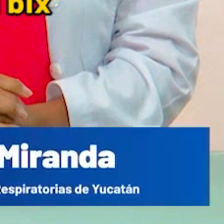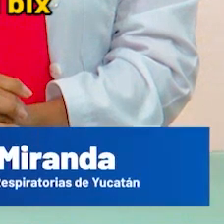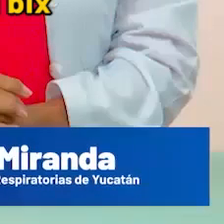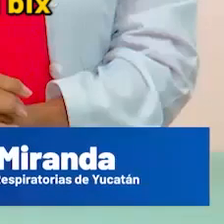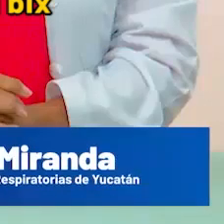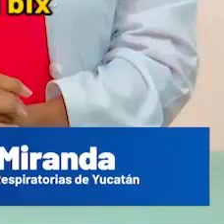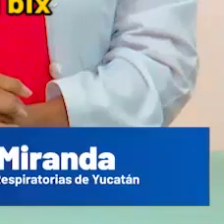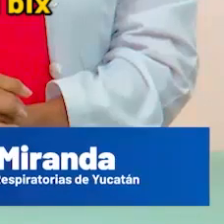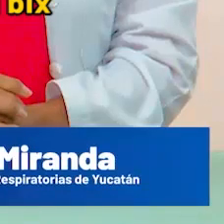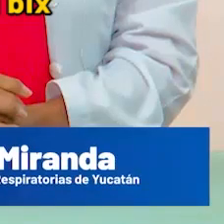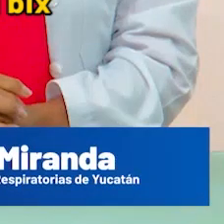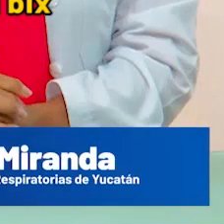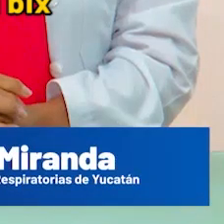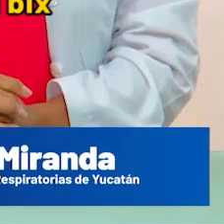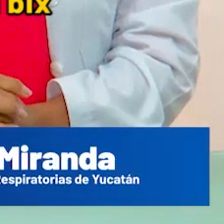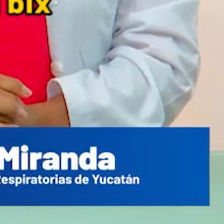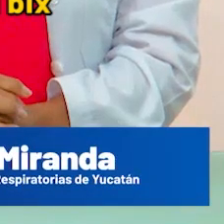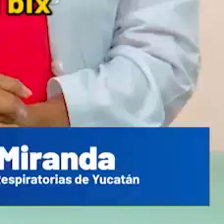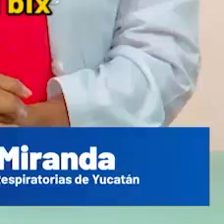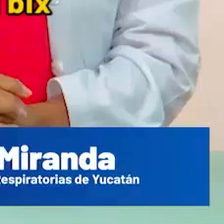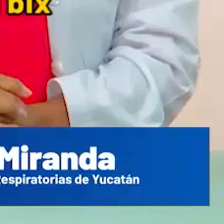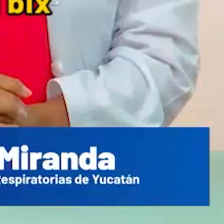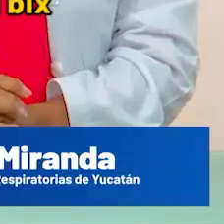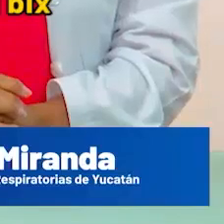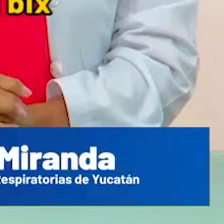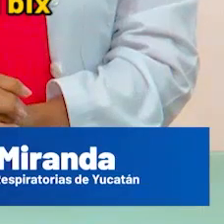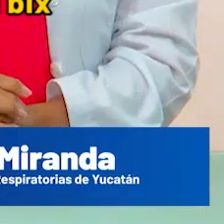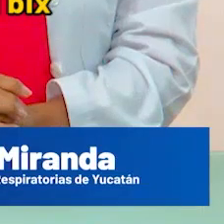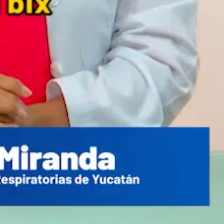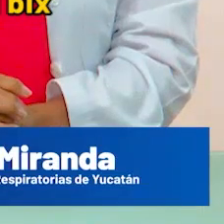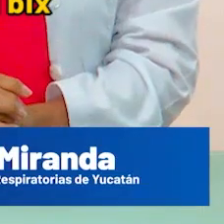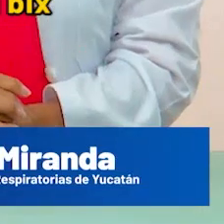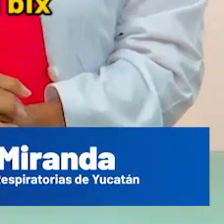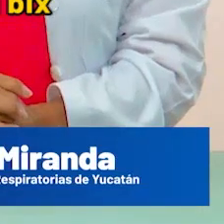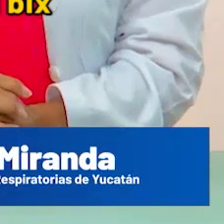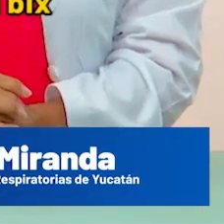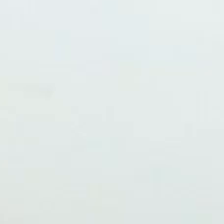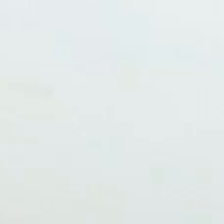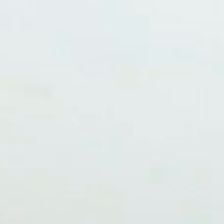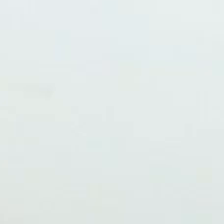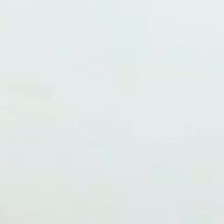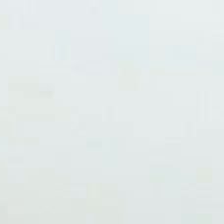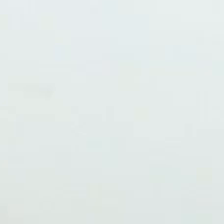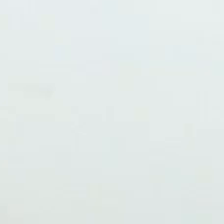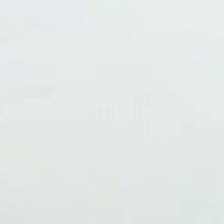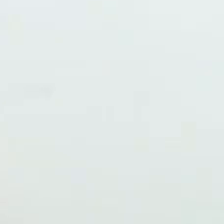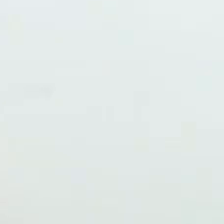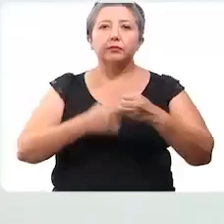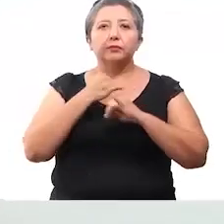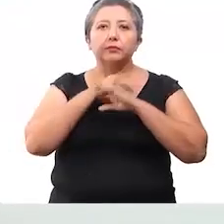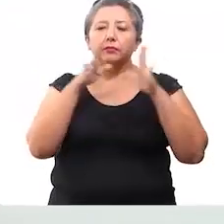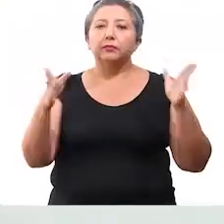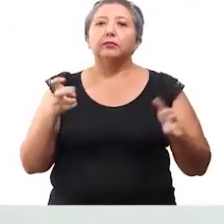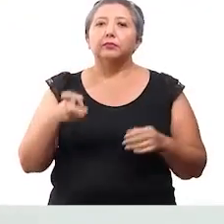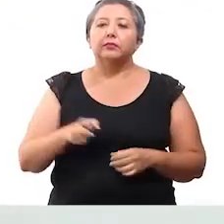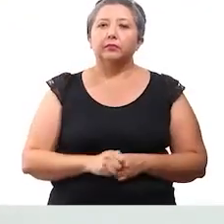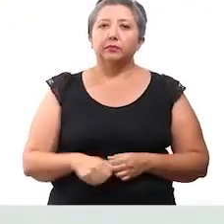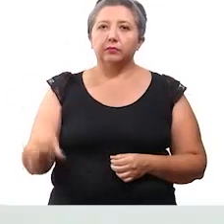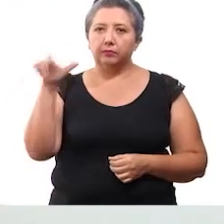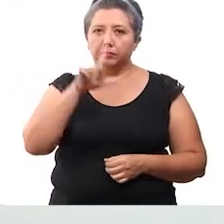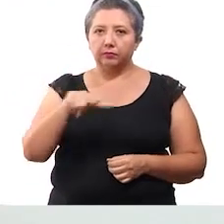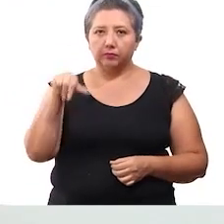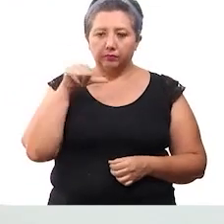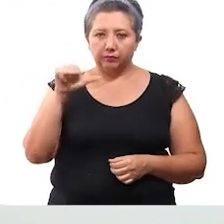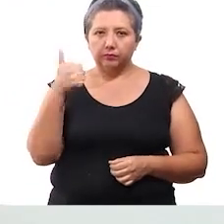Buenas tardes. Nos permitimos dar el informe diario relacionado con el COVID-19. Adelante, doctora. Gracias, doctora. Buenas tardes. Este es el parte médico de este